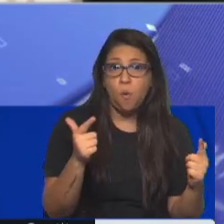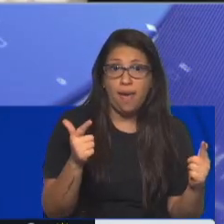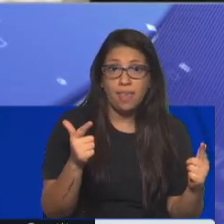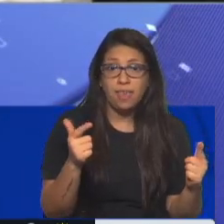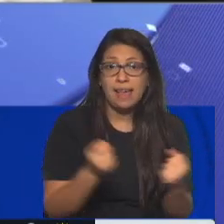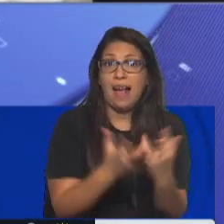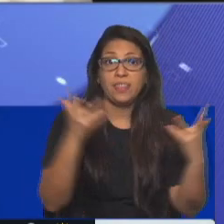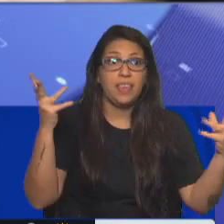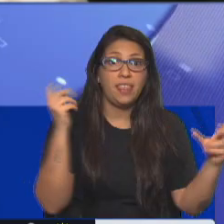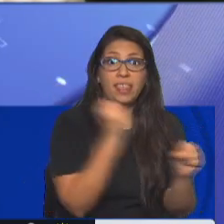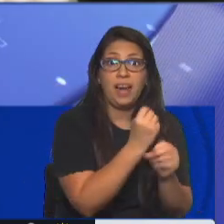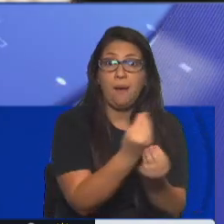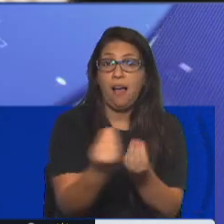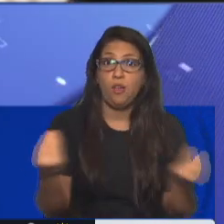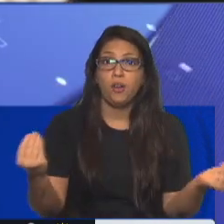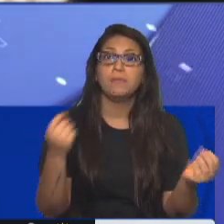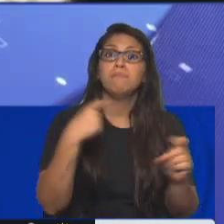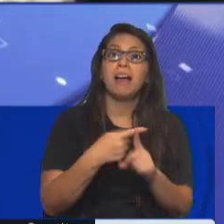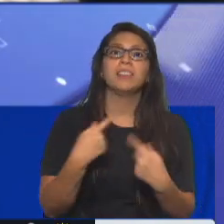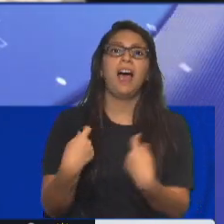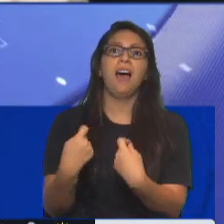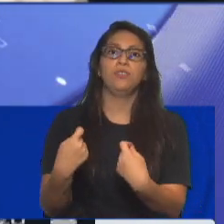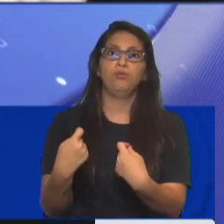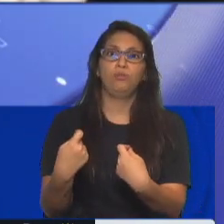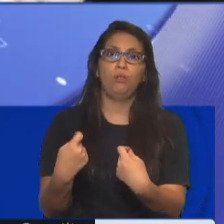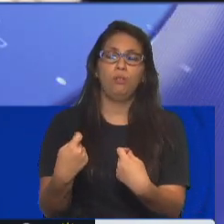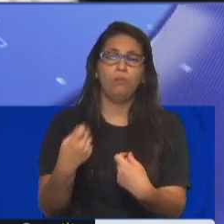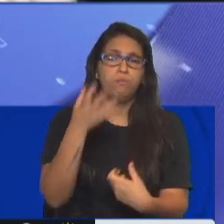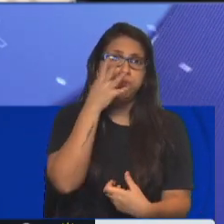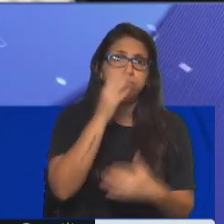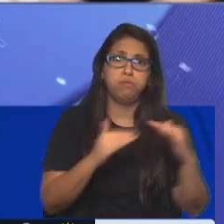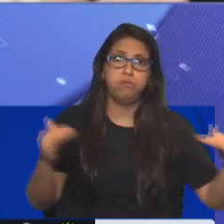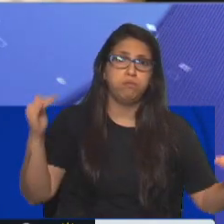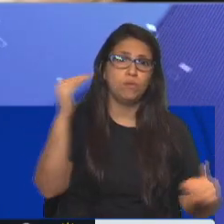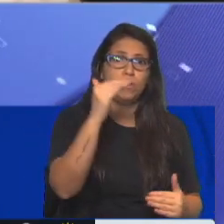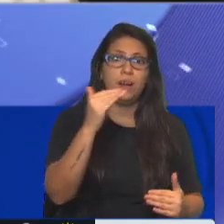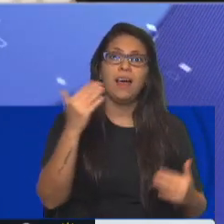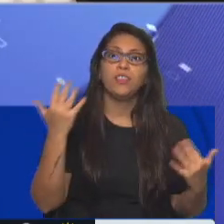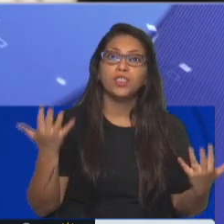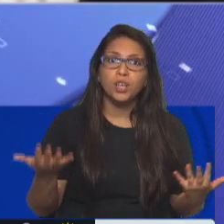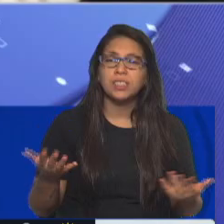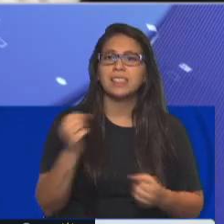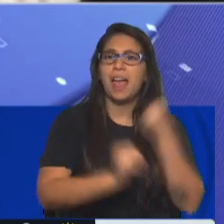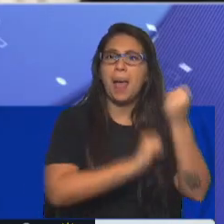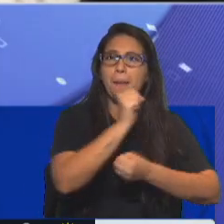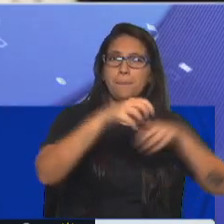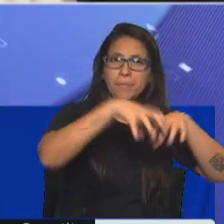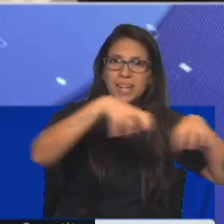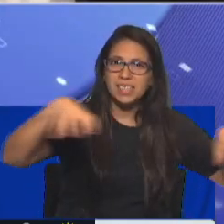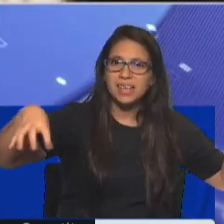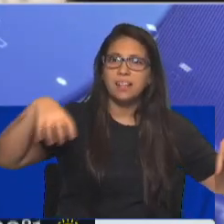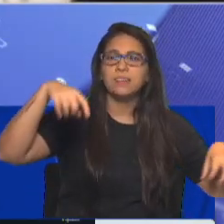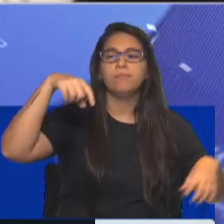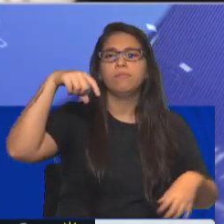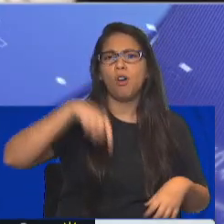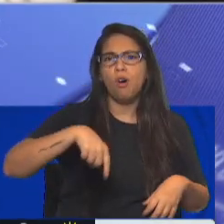Unidos ociosa, pero además el costo que esto tendría sería muchísimo más alto. Por eso, numerosas empresas que hoy, aunque